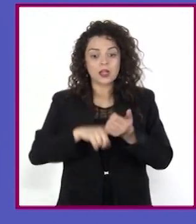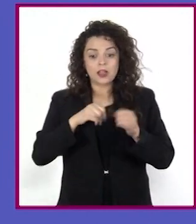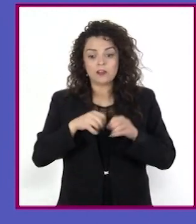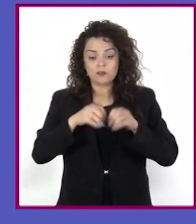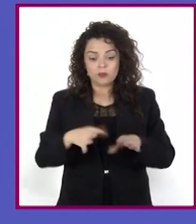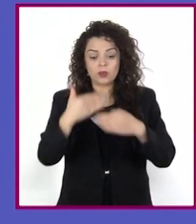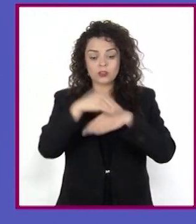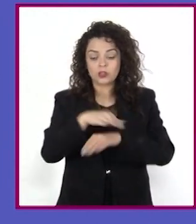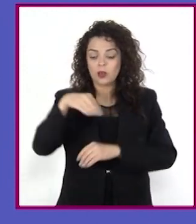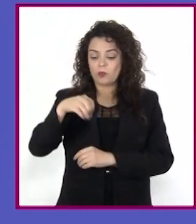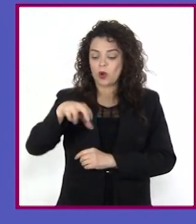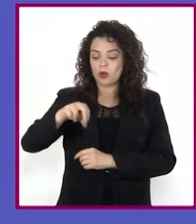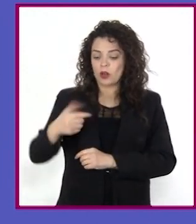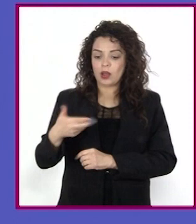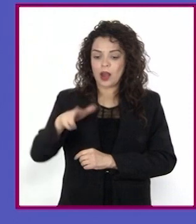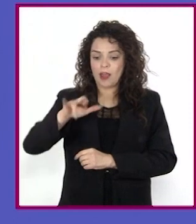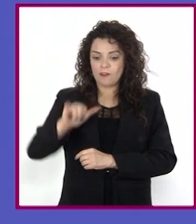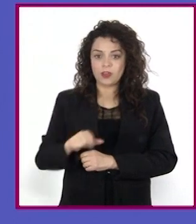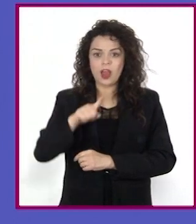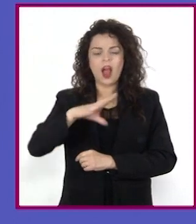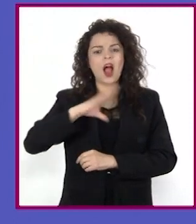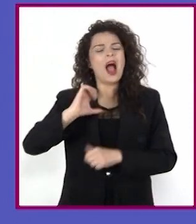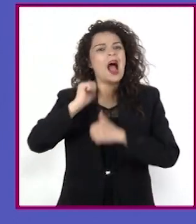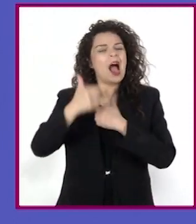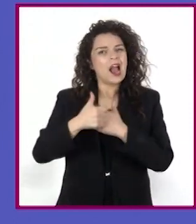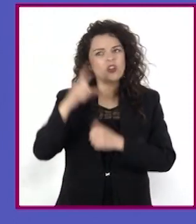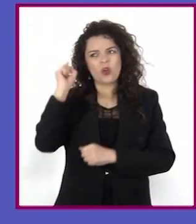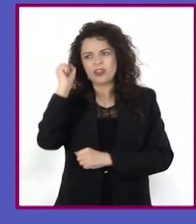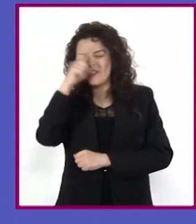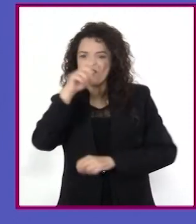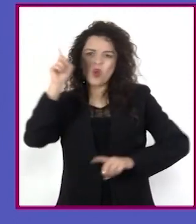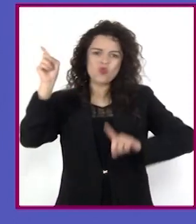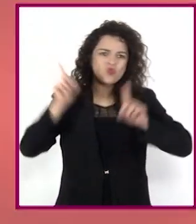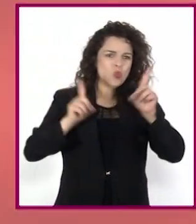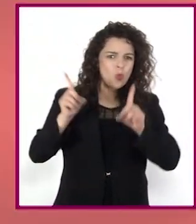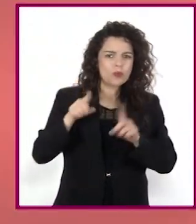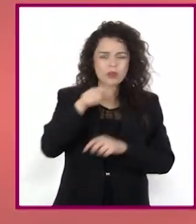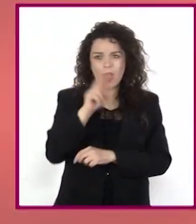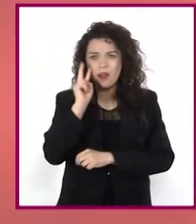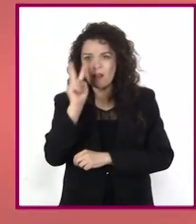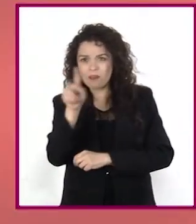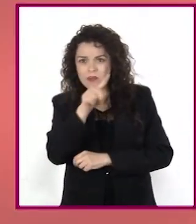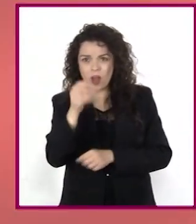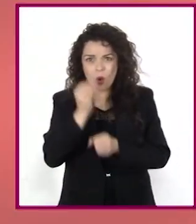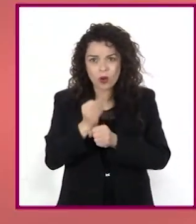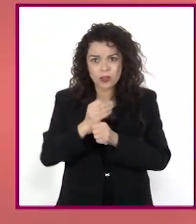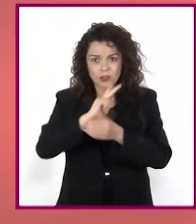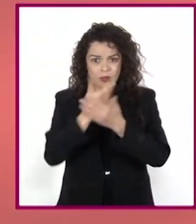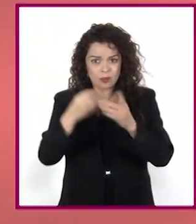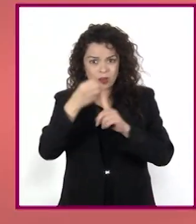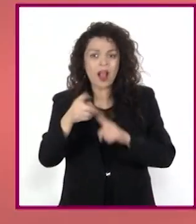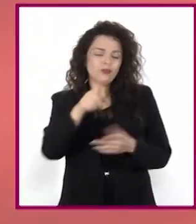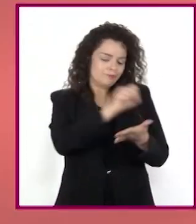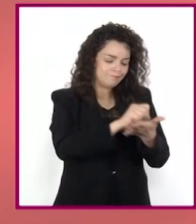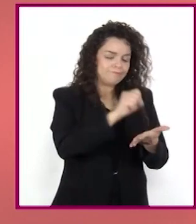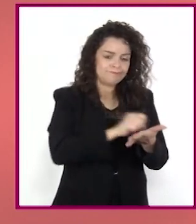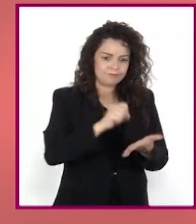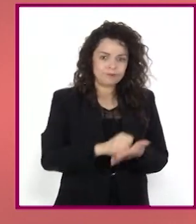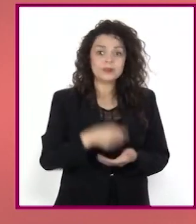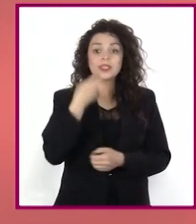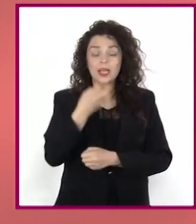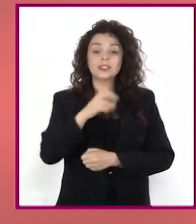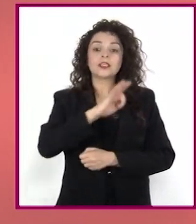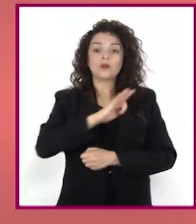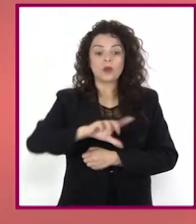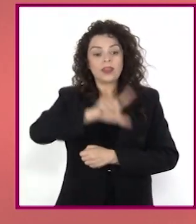sugiero registrar las dudas, inquietudes o dificultades que surjan durante la clase. Estas las podrán resolver al momento de consultar su libro de